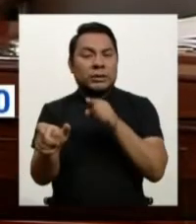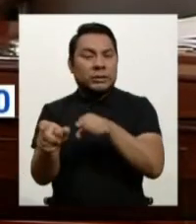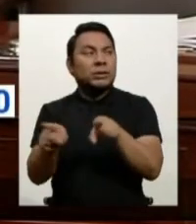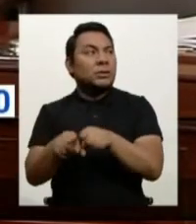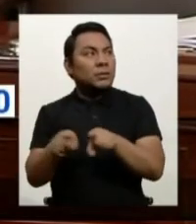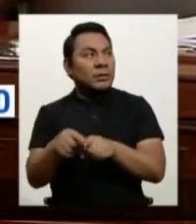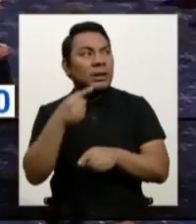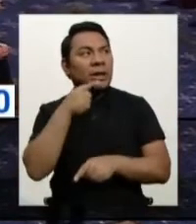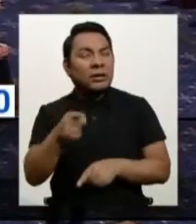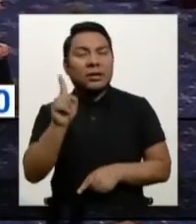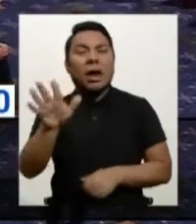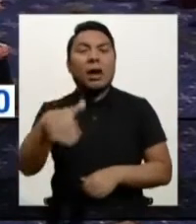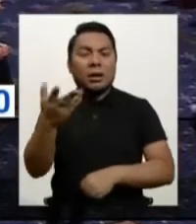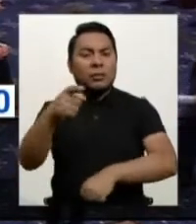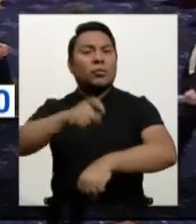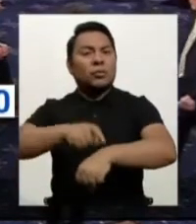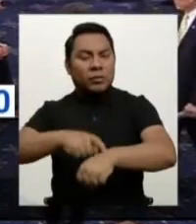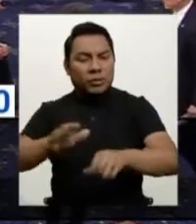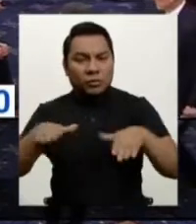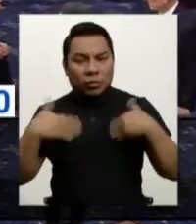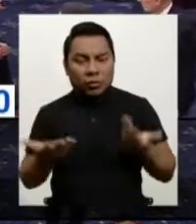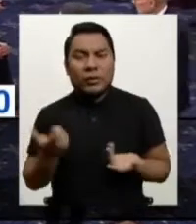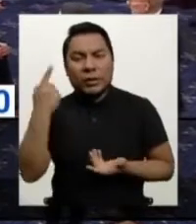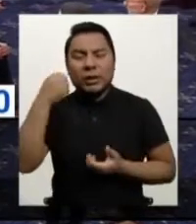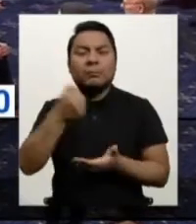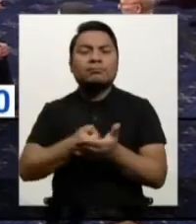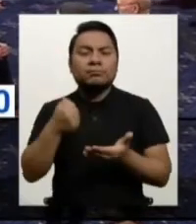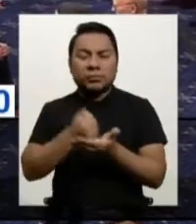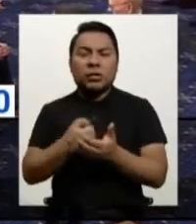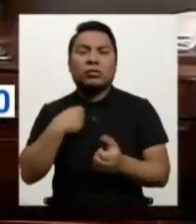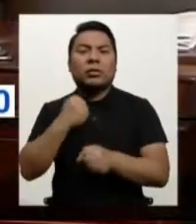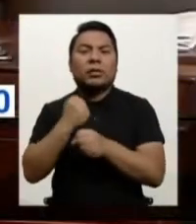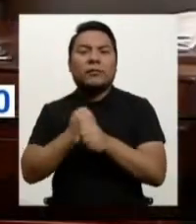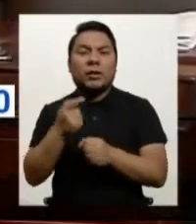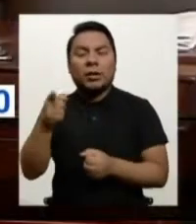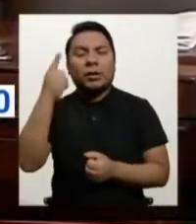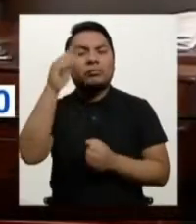ha asegurado que hay momentos para arriesgar carreras a favor de sus principios.